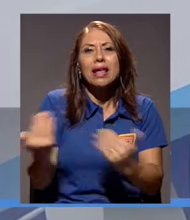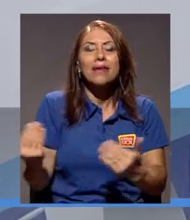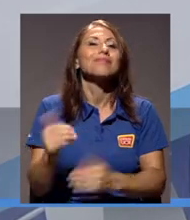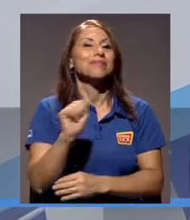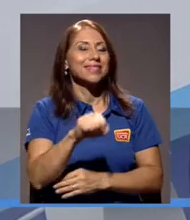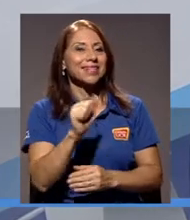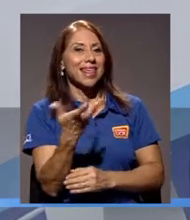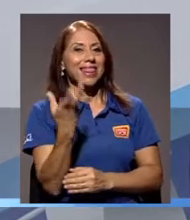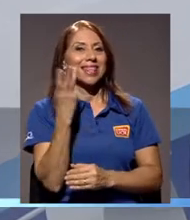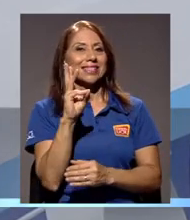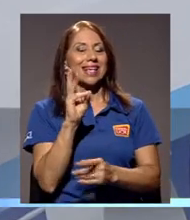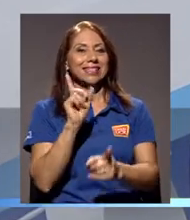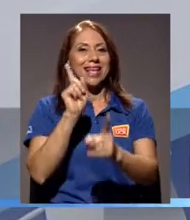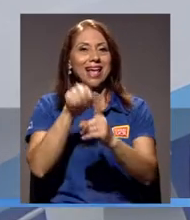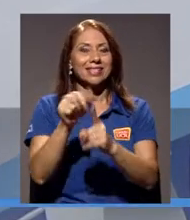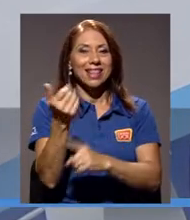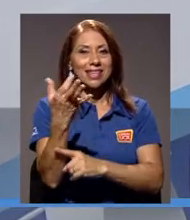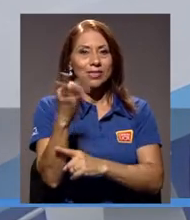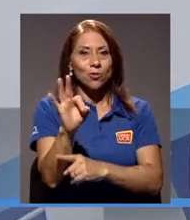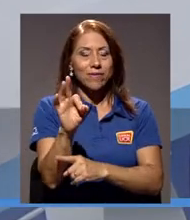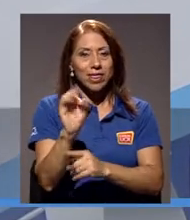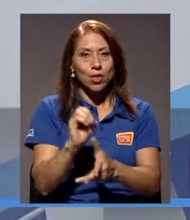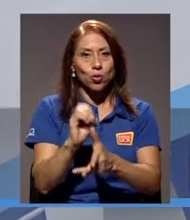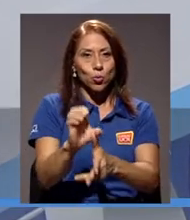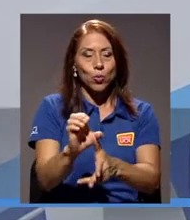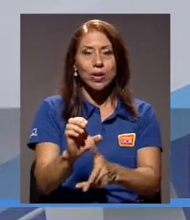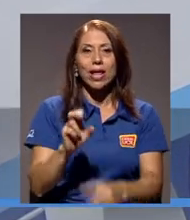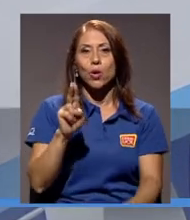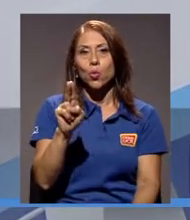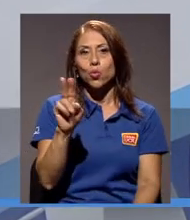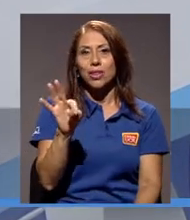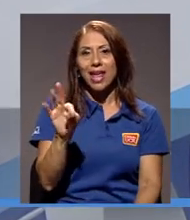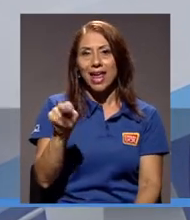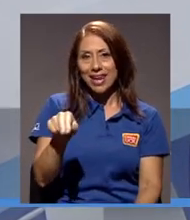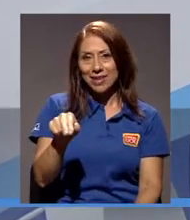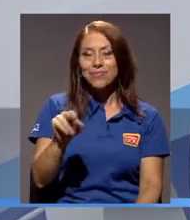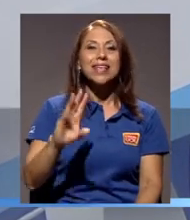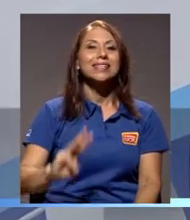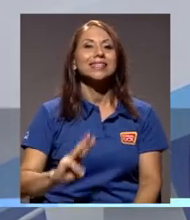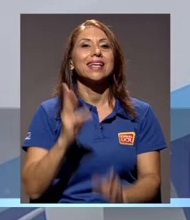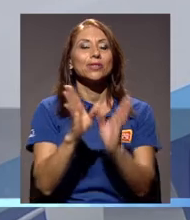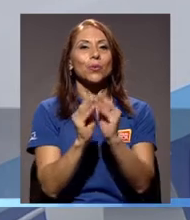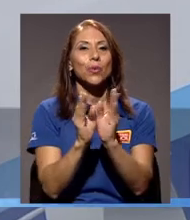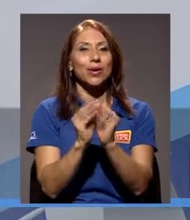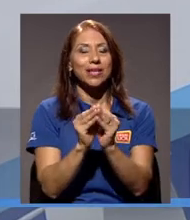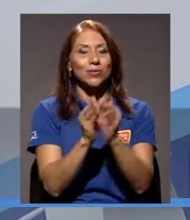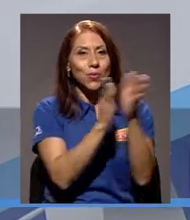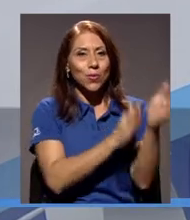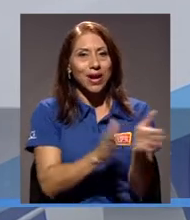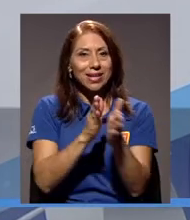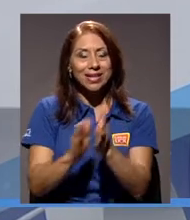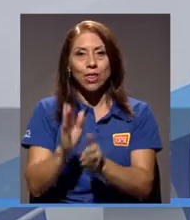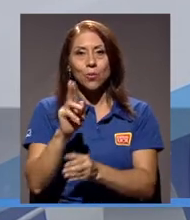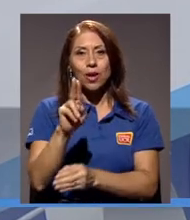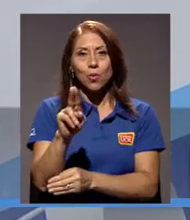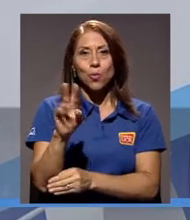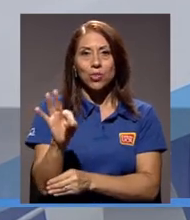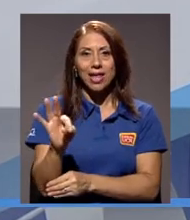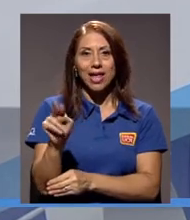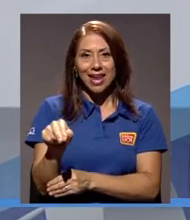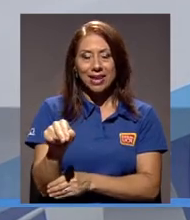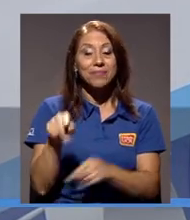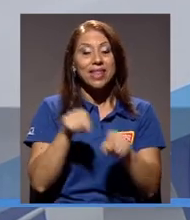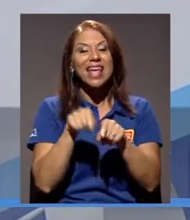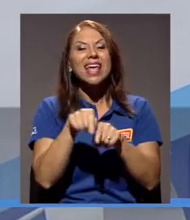16 al 19 de octubre en la ute n el sexto congreso de la red organizado por la tele y el